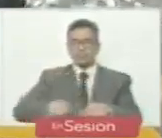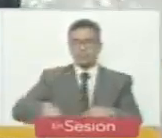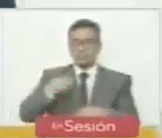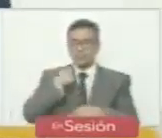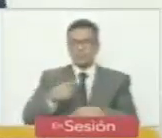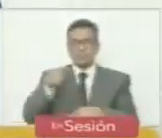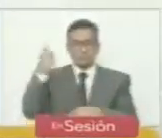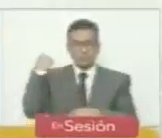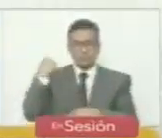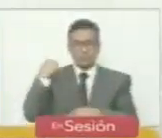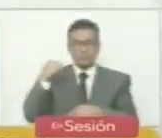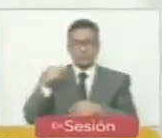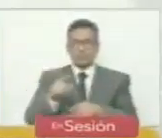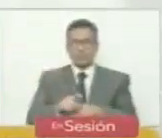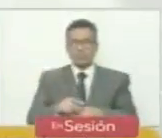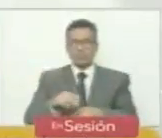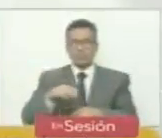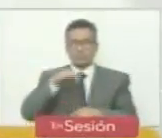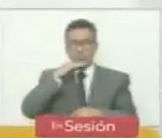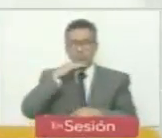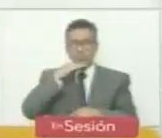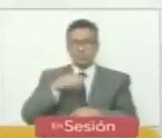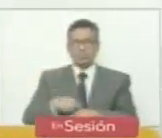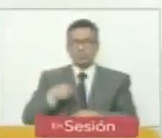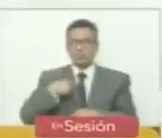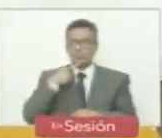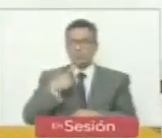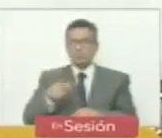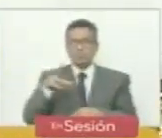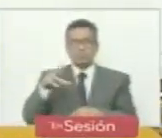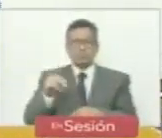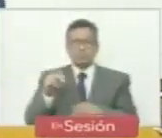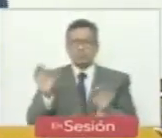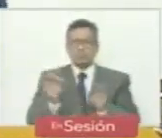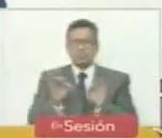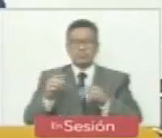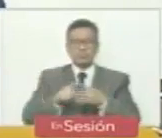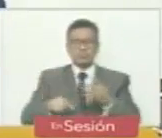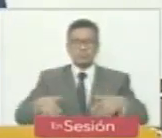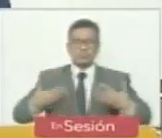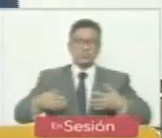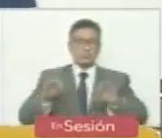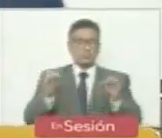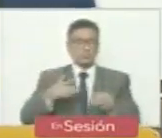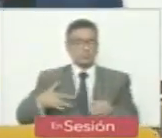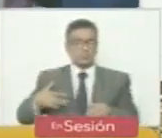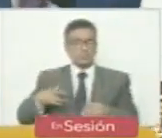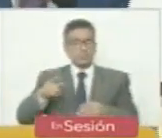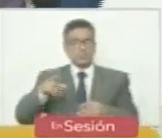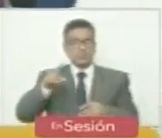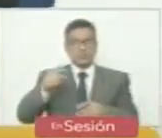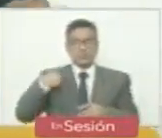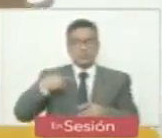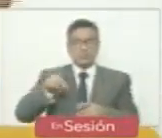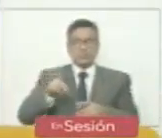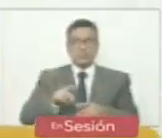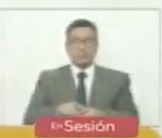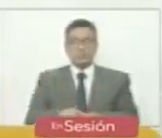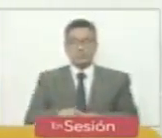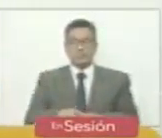ayer su indignación. Y por eso no hay ninguna otra emoción ni sentimiento que no sea el de